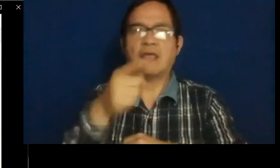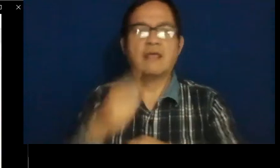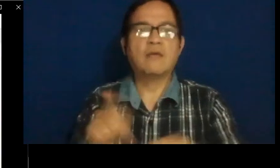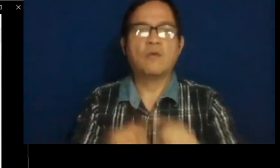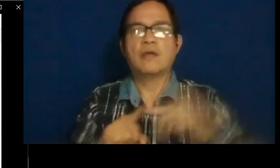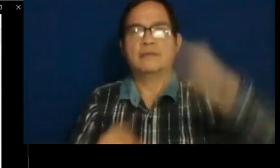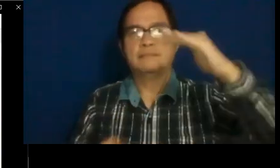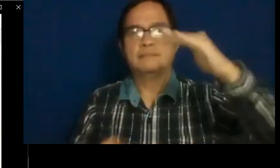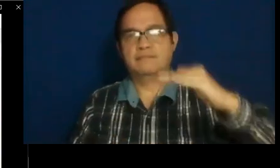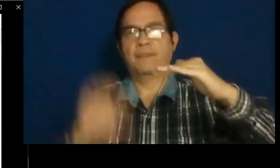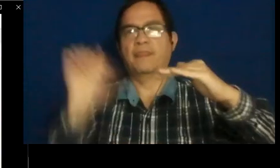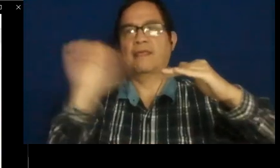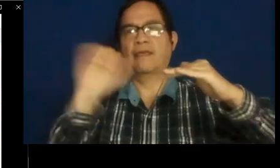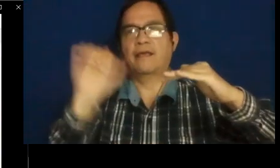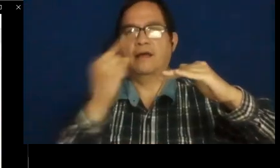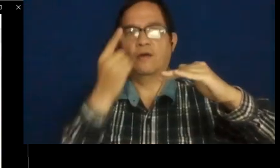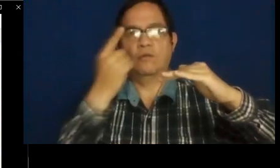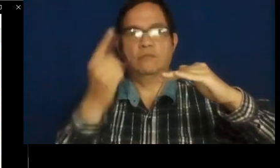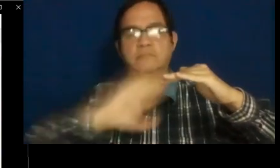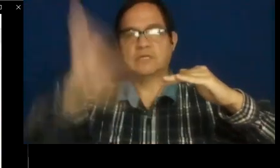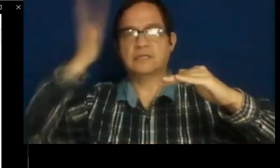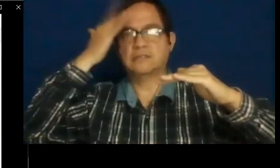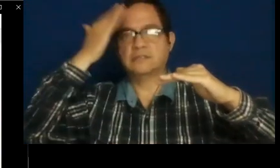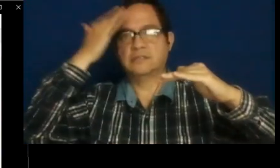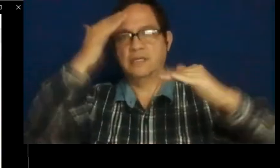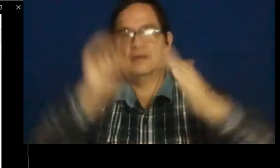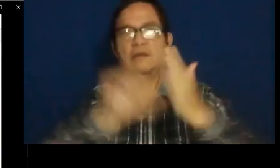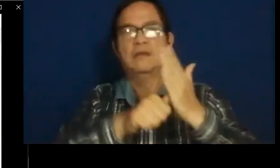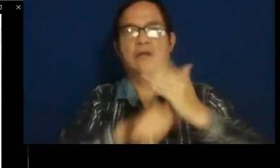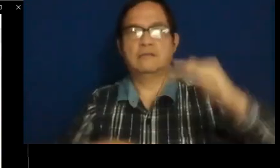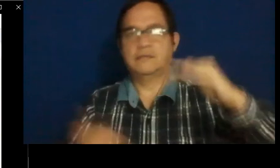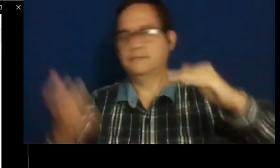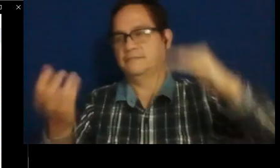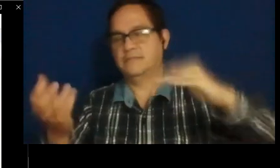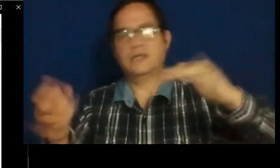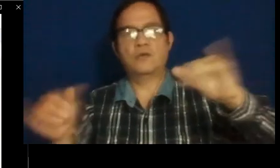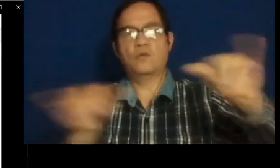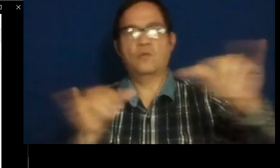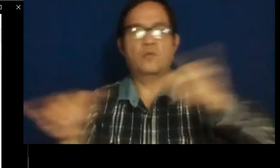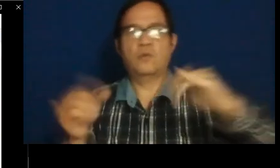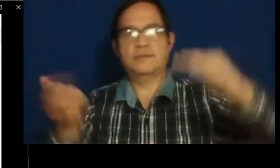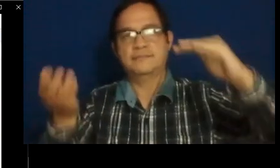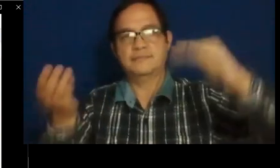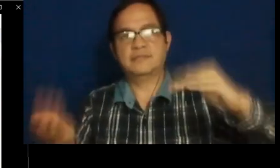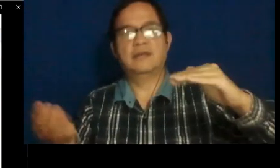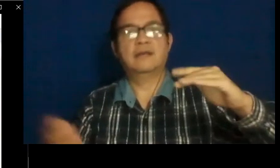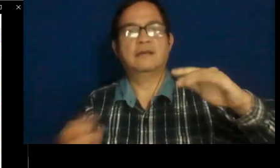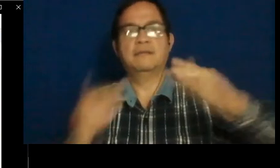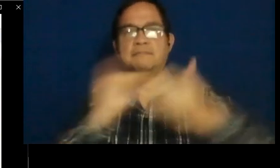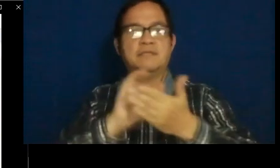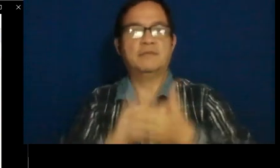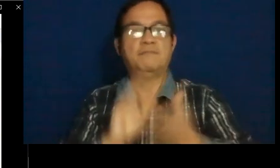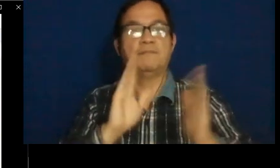del carro 1, de acuerdo al número de cédula, ya sé cuál es, y en este caso, como ambas masas son iguales, entonces los 2 valores aquí corresponden al mismo